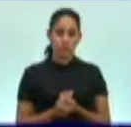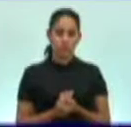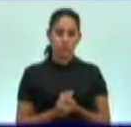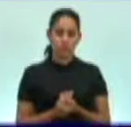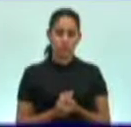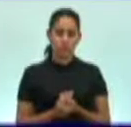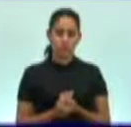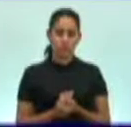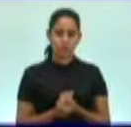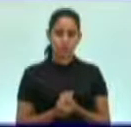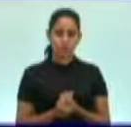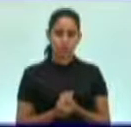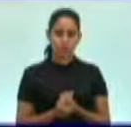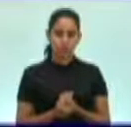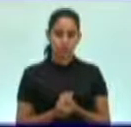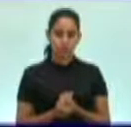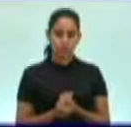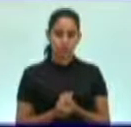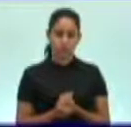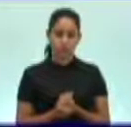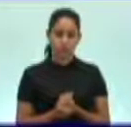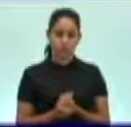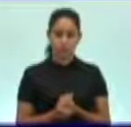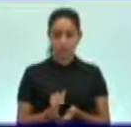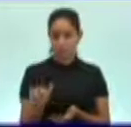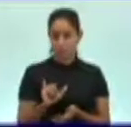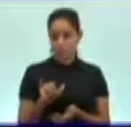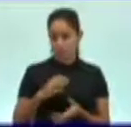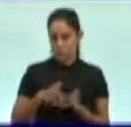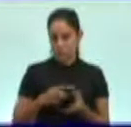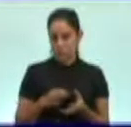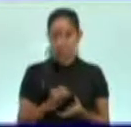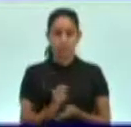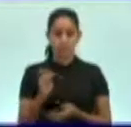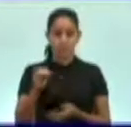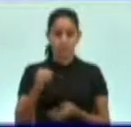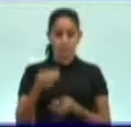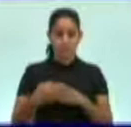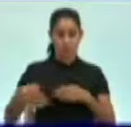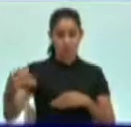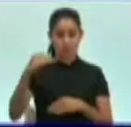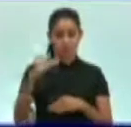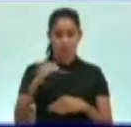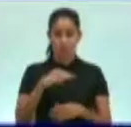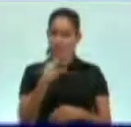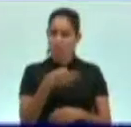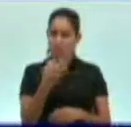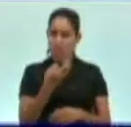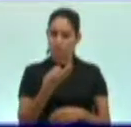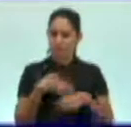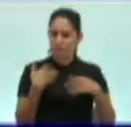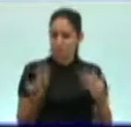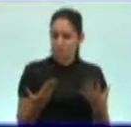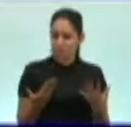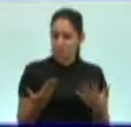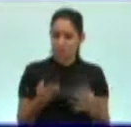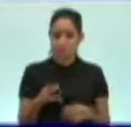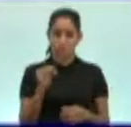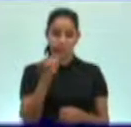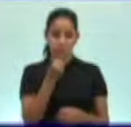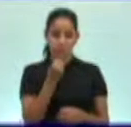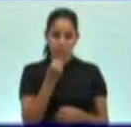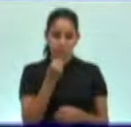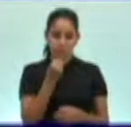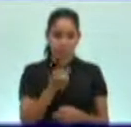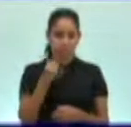De igual manera, la ministra también explicó cómo dedicar espacios dentro del